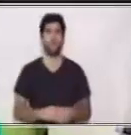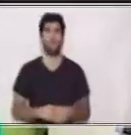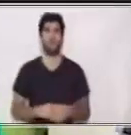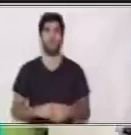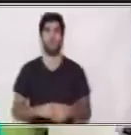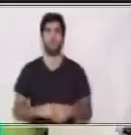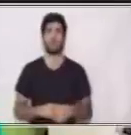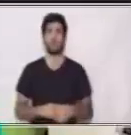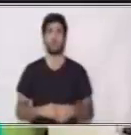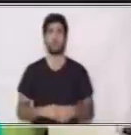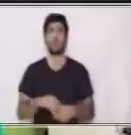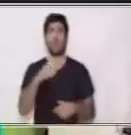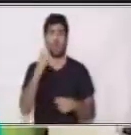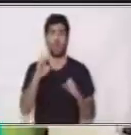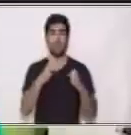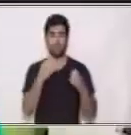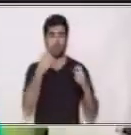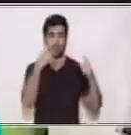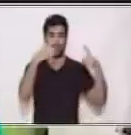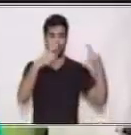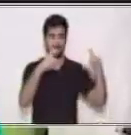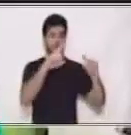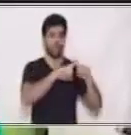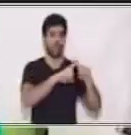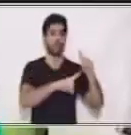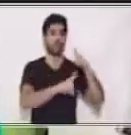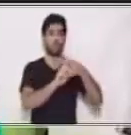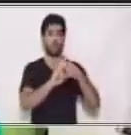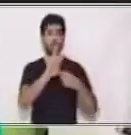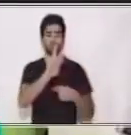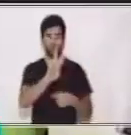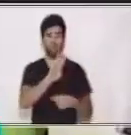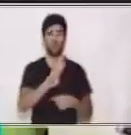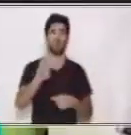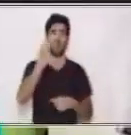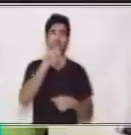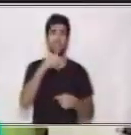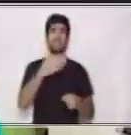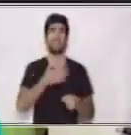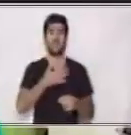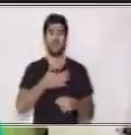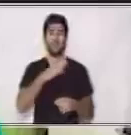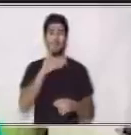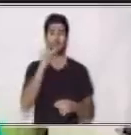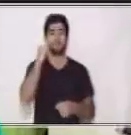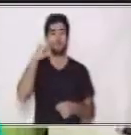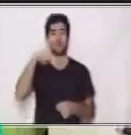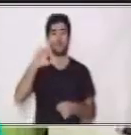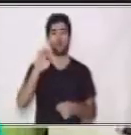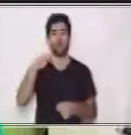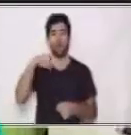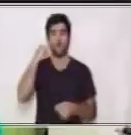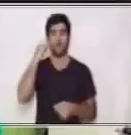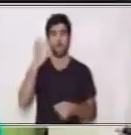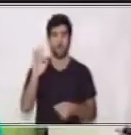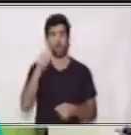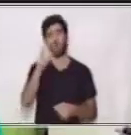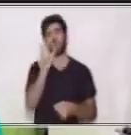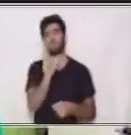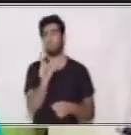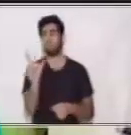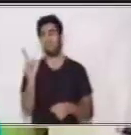un binomio cuadrado perfecto. Aquí es un término normal algebraico. Aquí es una cantidad conocida.